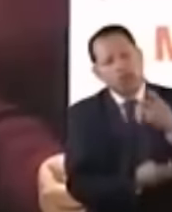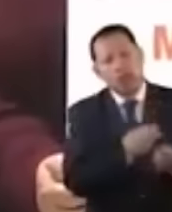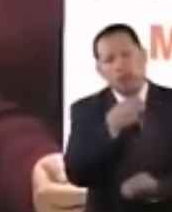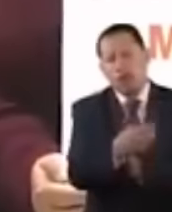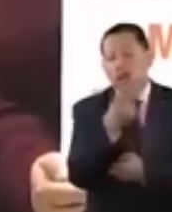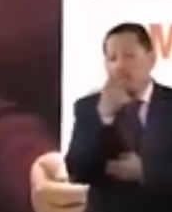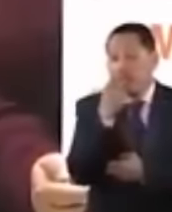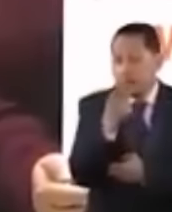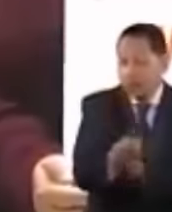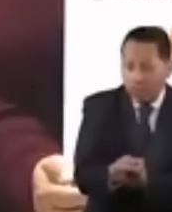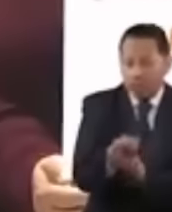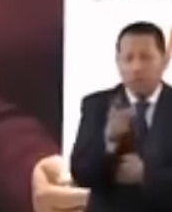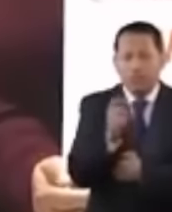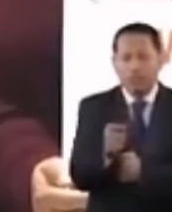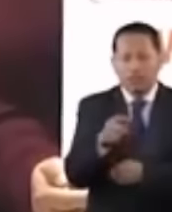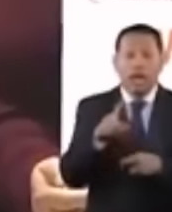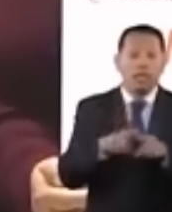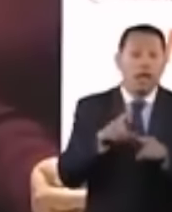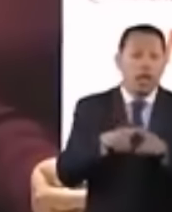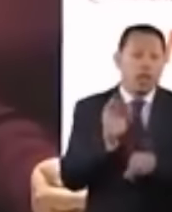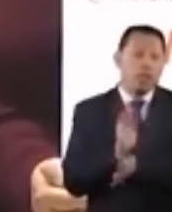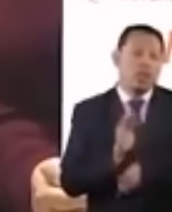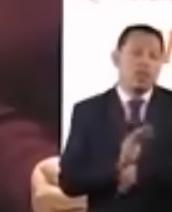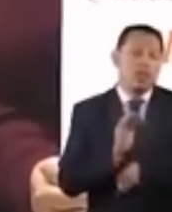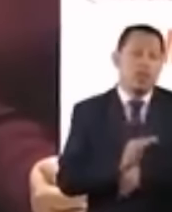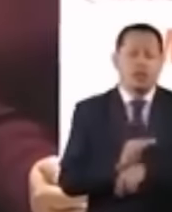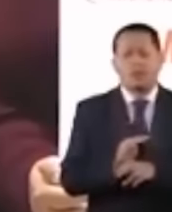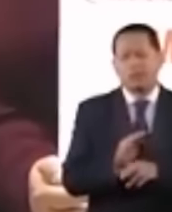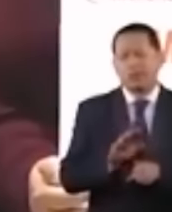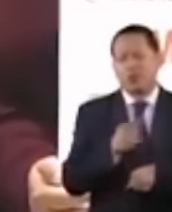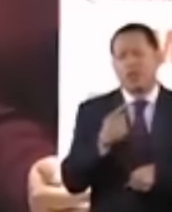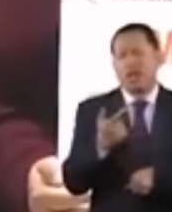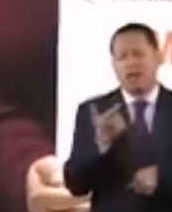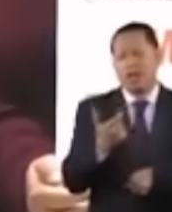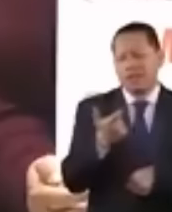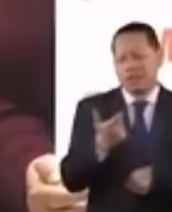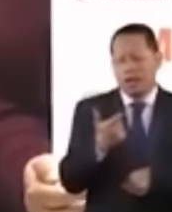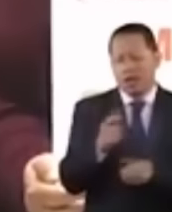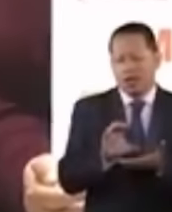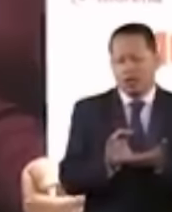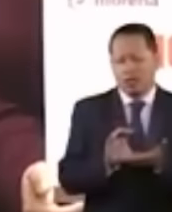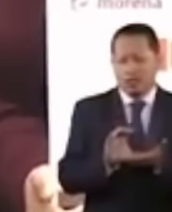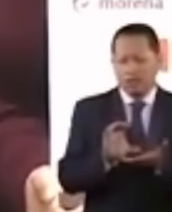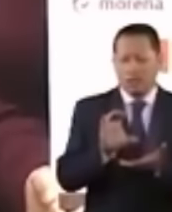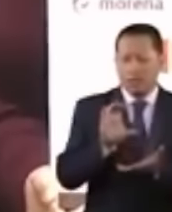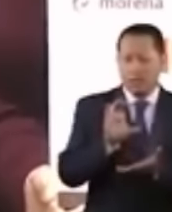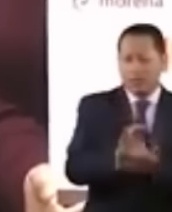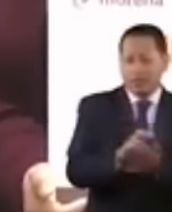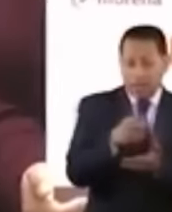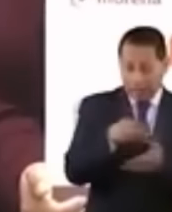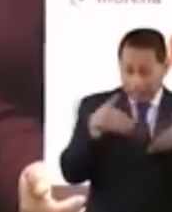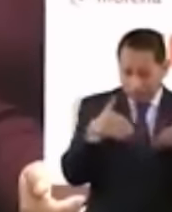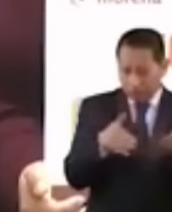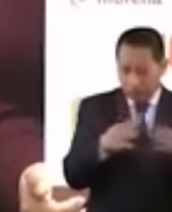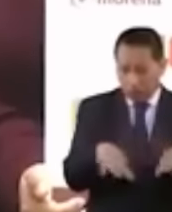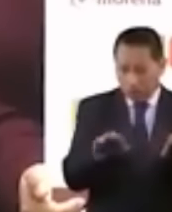se nota a quién le dan preferencia, porque el dinero, según a donde lo destines, es lo que te